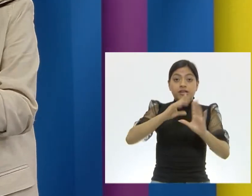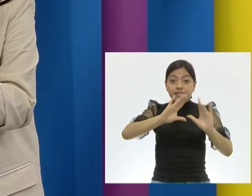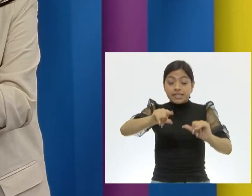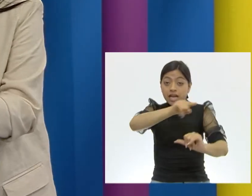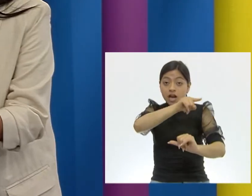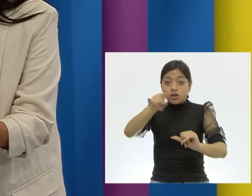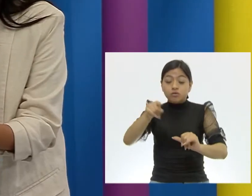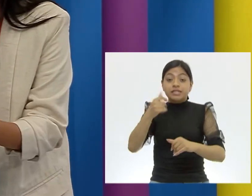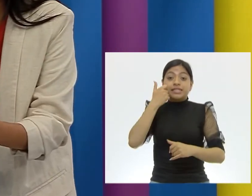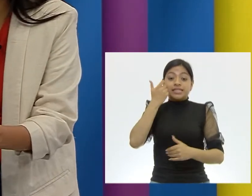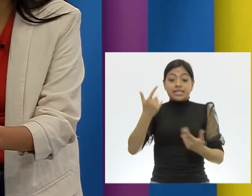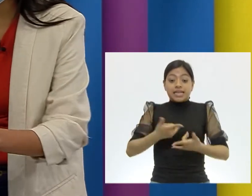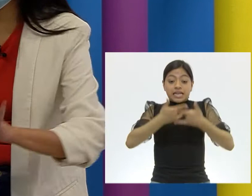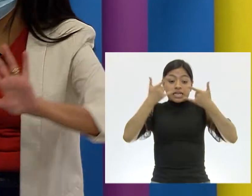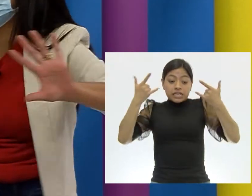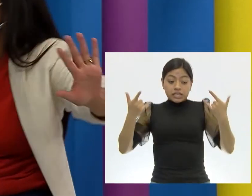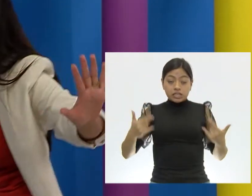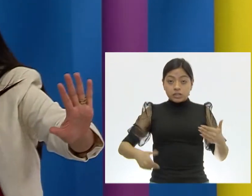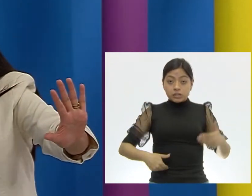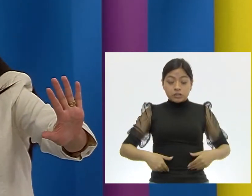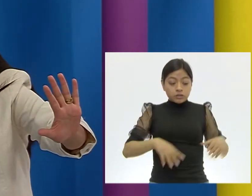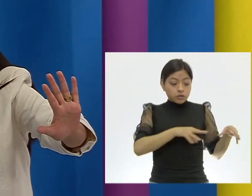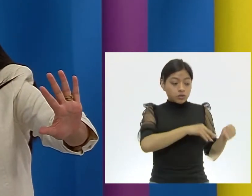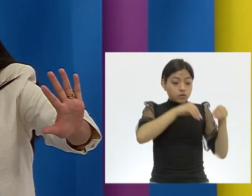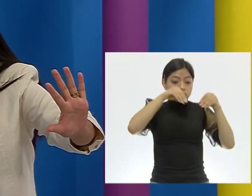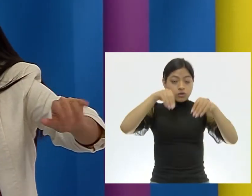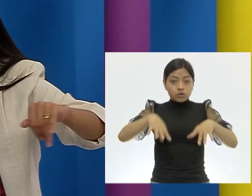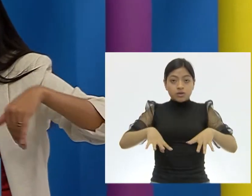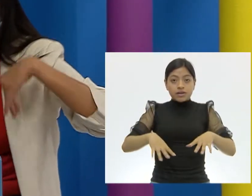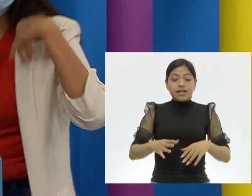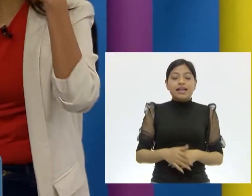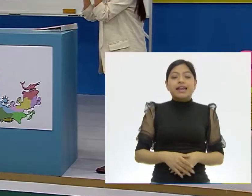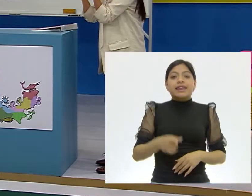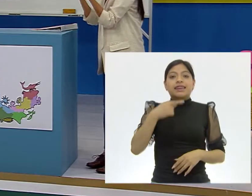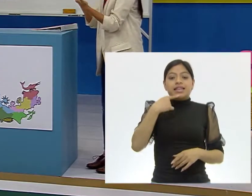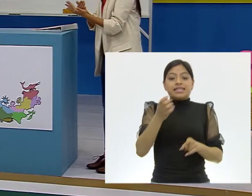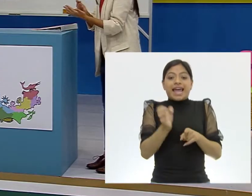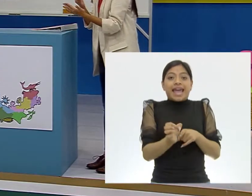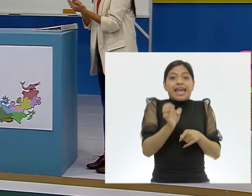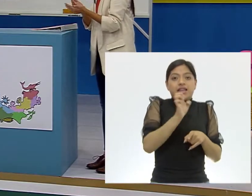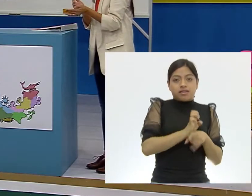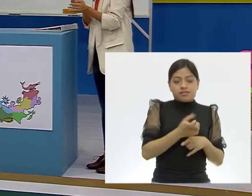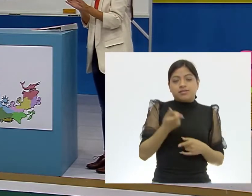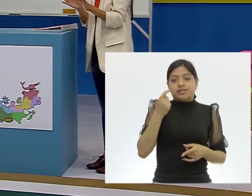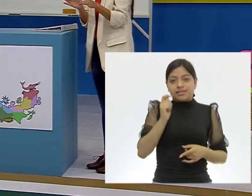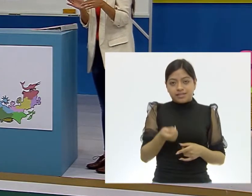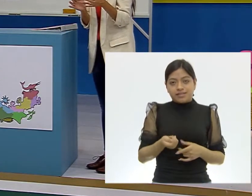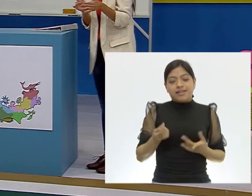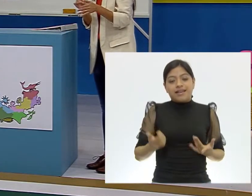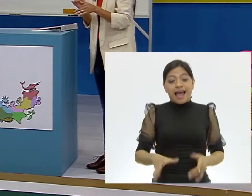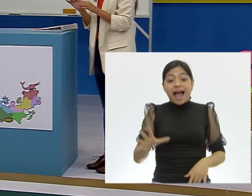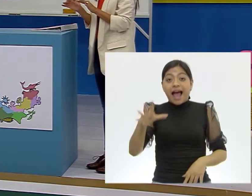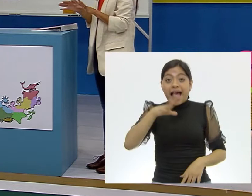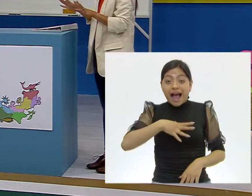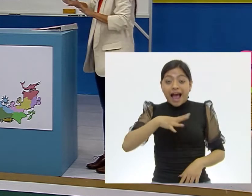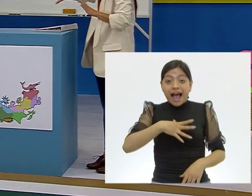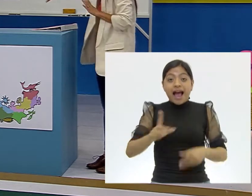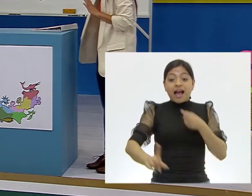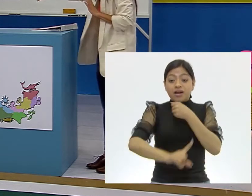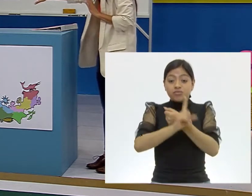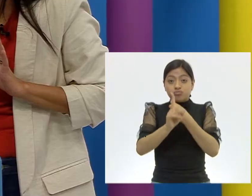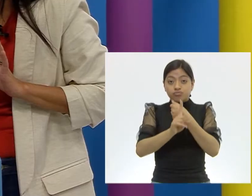seguir con la historia decíamos entonces. Exactamente. Y cada vez que había un conflicto